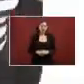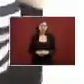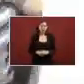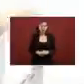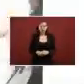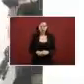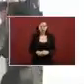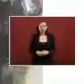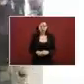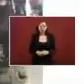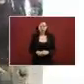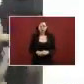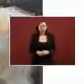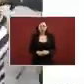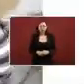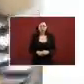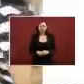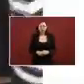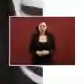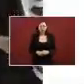hermano.